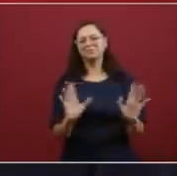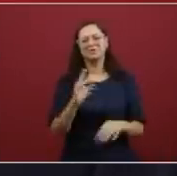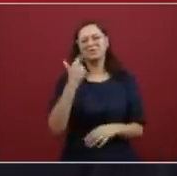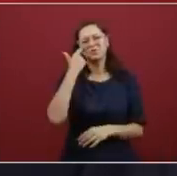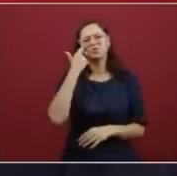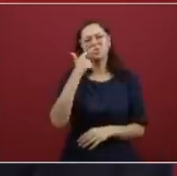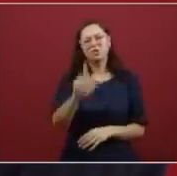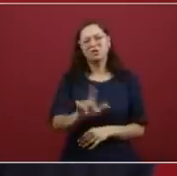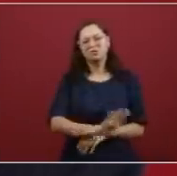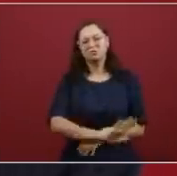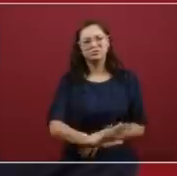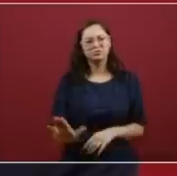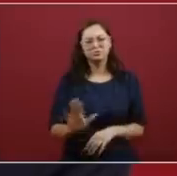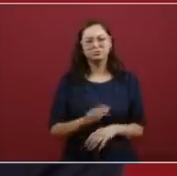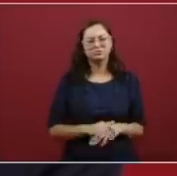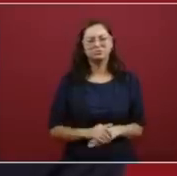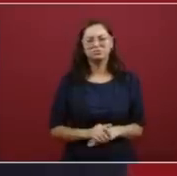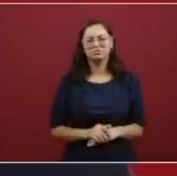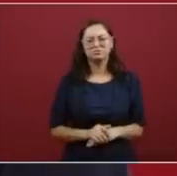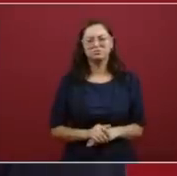Si hay ya